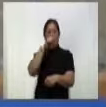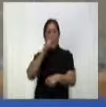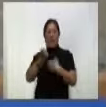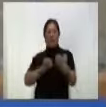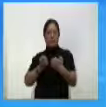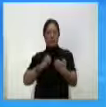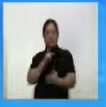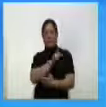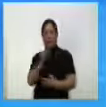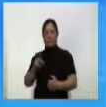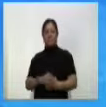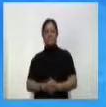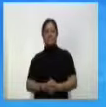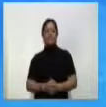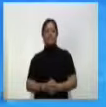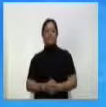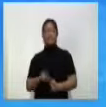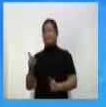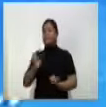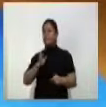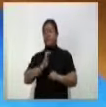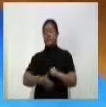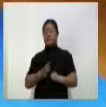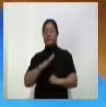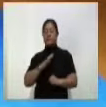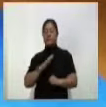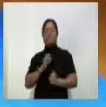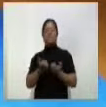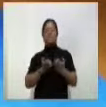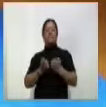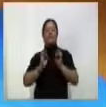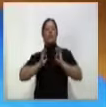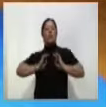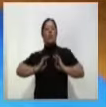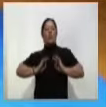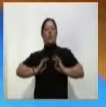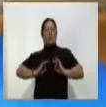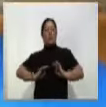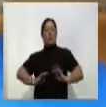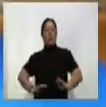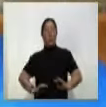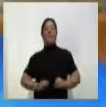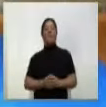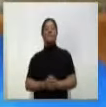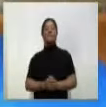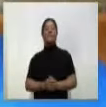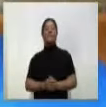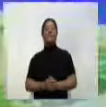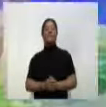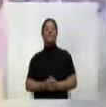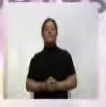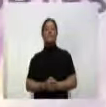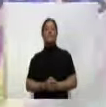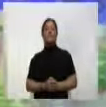y todos. La sesión culminó con ejercicios de relajación a través de estiramientos de piernas y brazos.